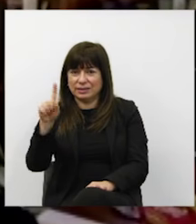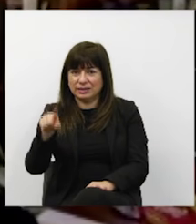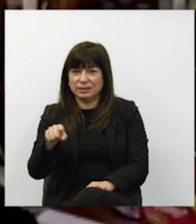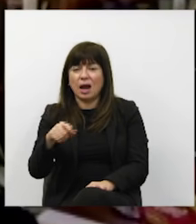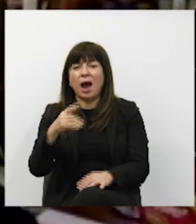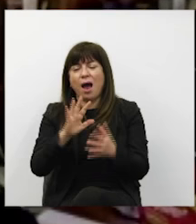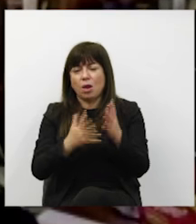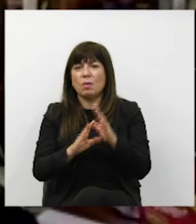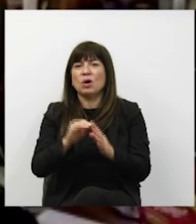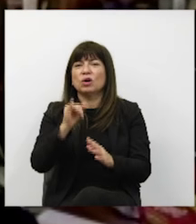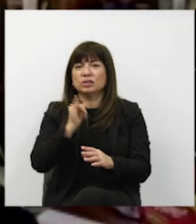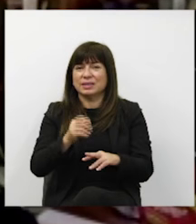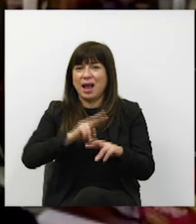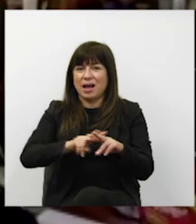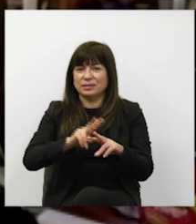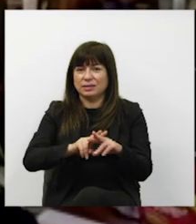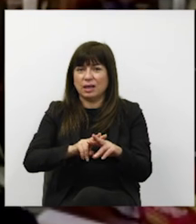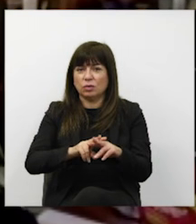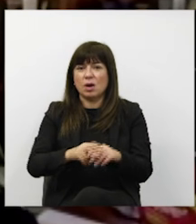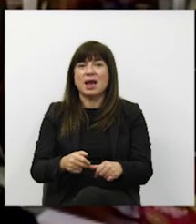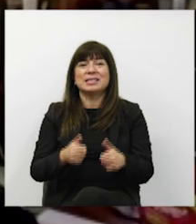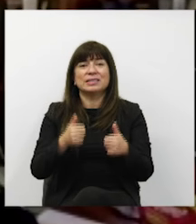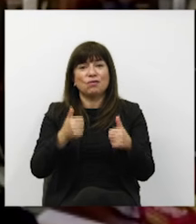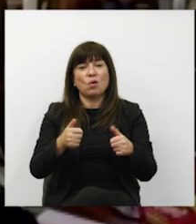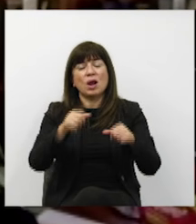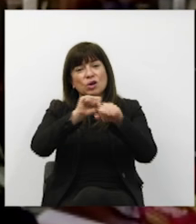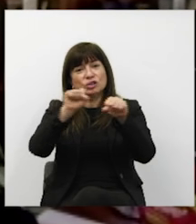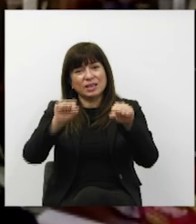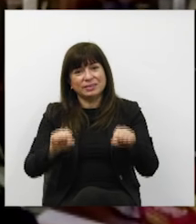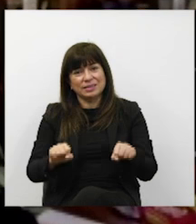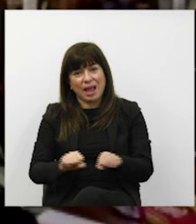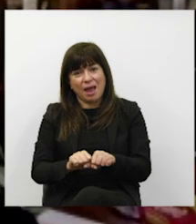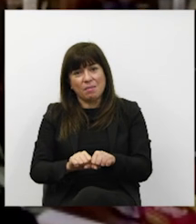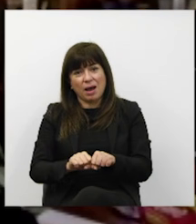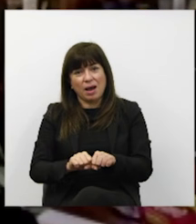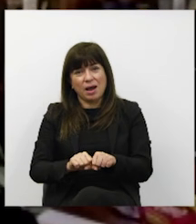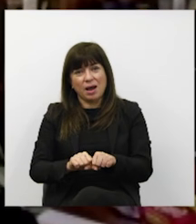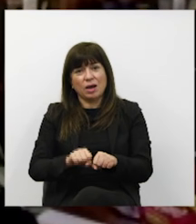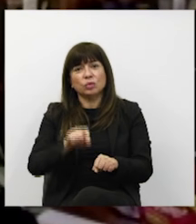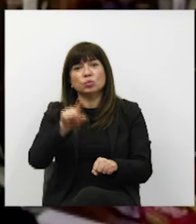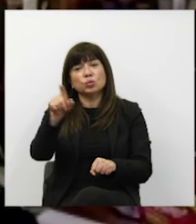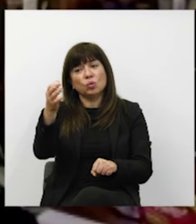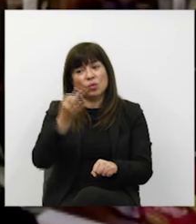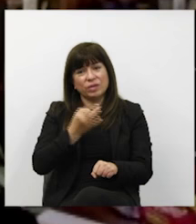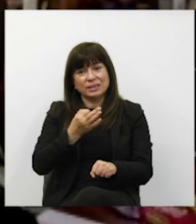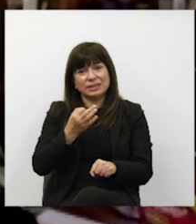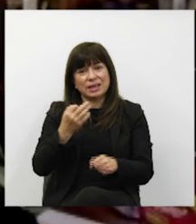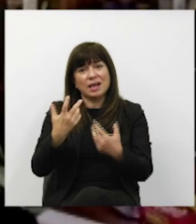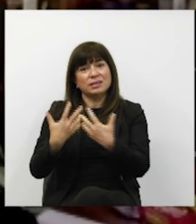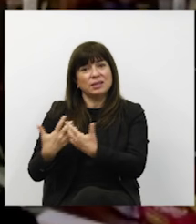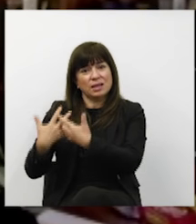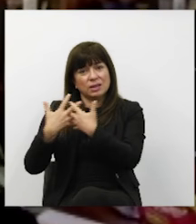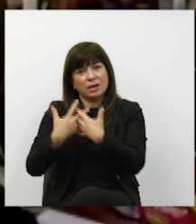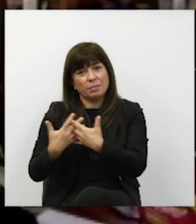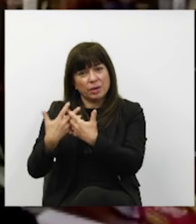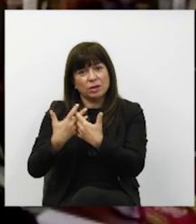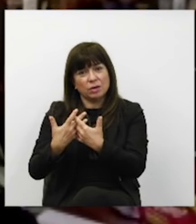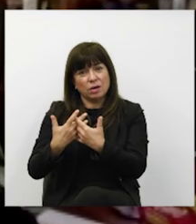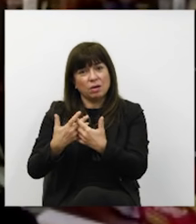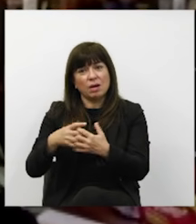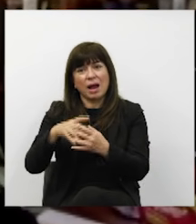sí se está haciendo, si conviene pasar a un sistema como el que tú mencionabas de Estados Unidos, donde cada distrito elige a solo